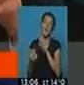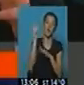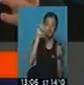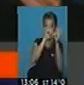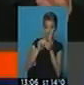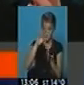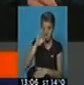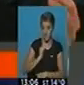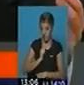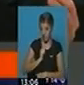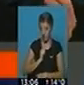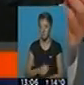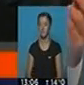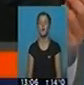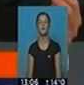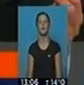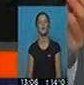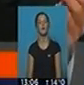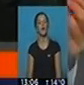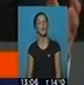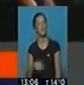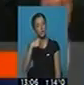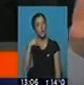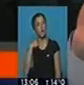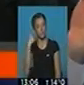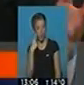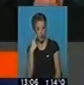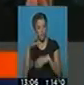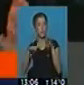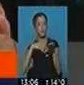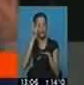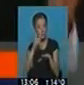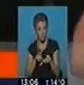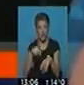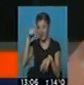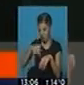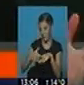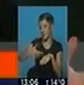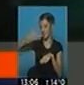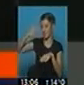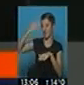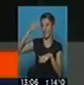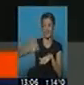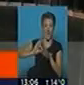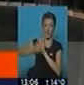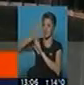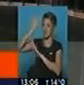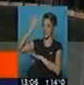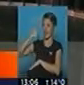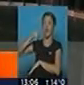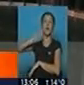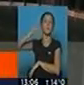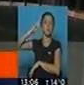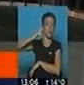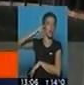parece interesante, los que más o menos seguimos la realidad de venezolana y del chavismo, no desde ahora, sino desde hace 15 años, del 99, cuando, o